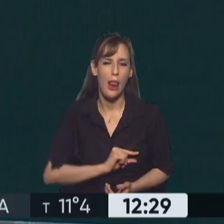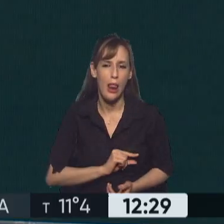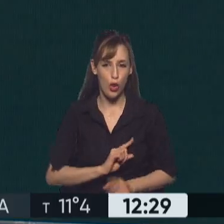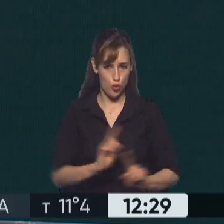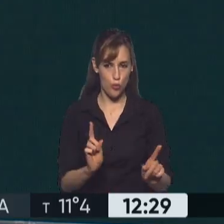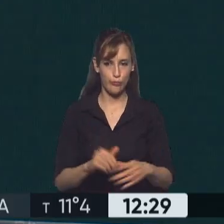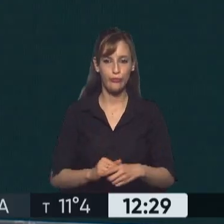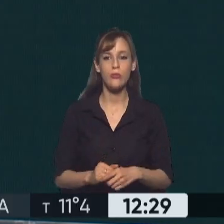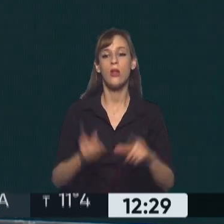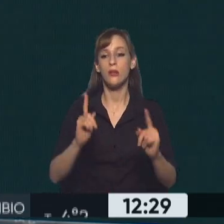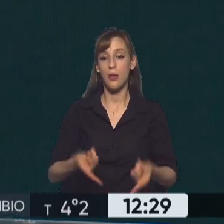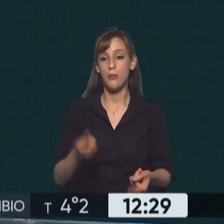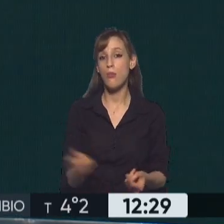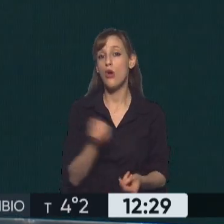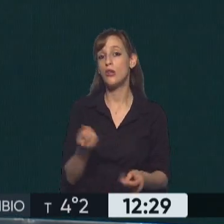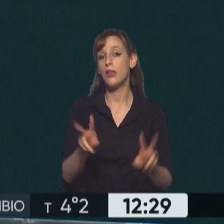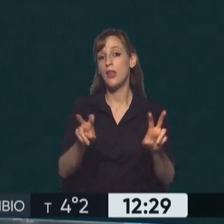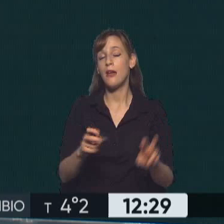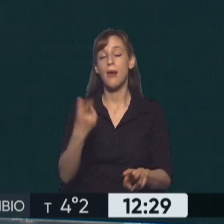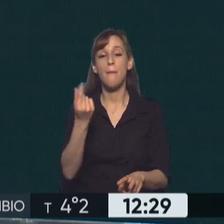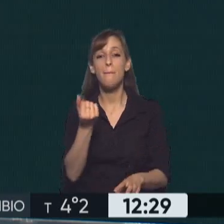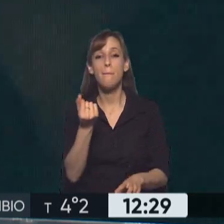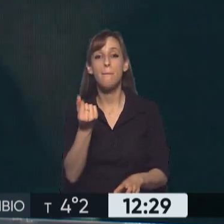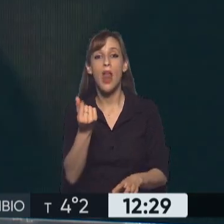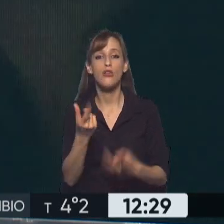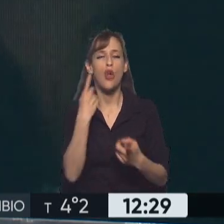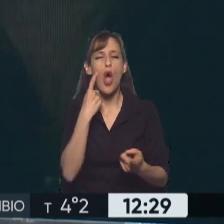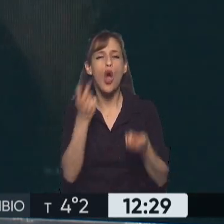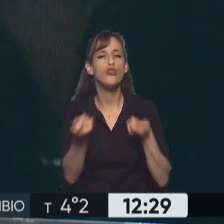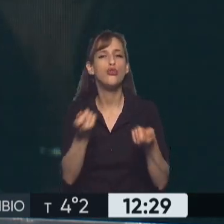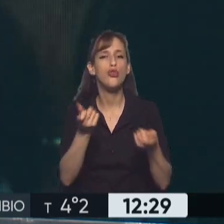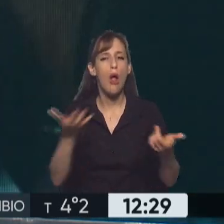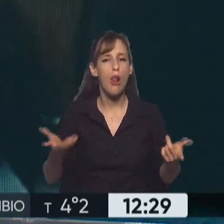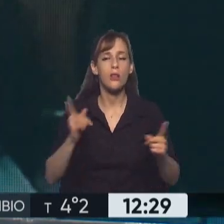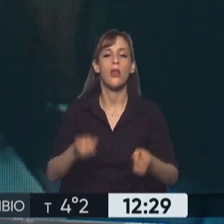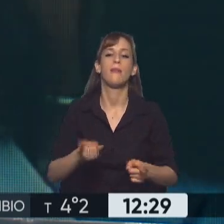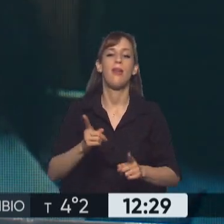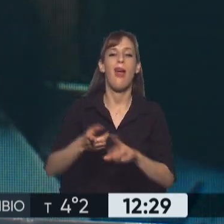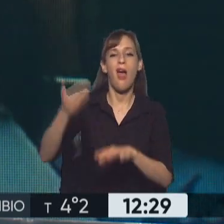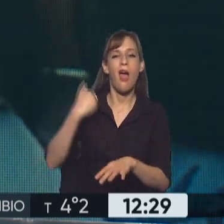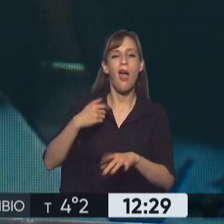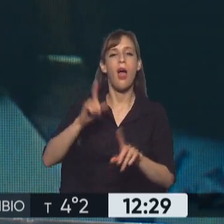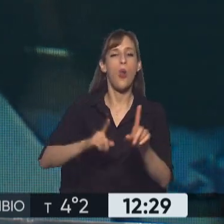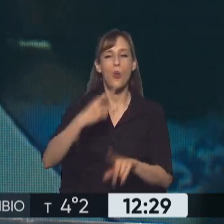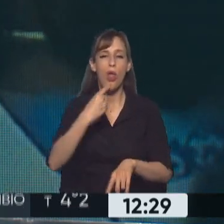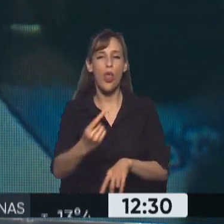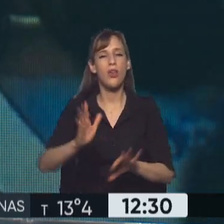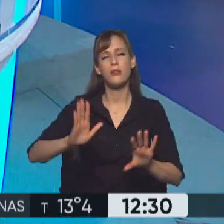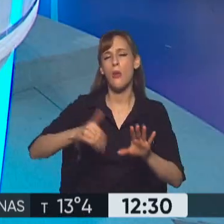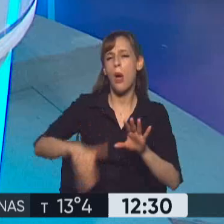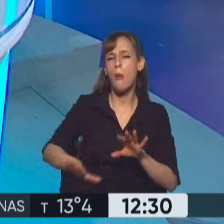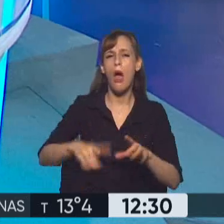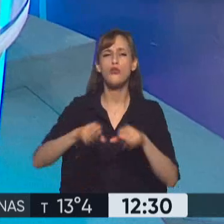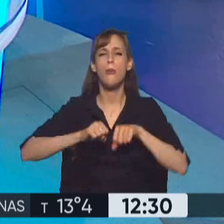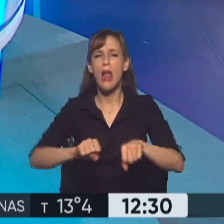también tengamos en cuenta el control de precios, la resistencia, aquellas versiones en su momento de posible desabastecimiento que finalmente no se concretó. Sí. Y